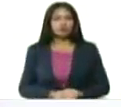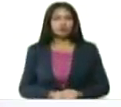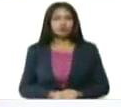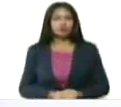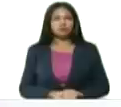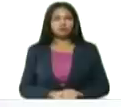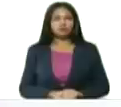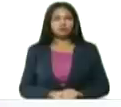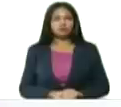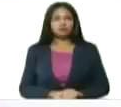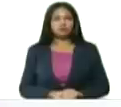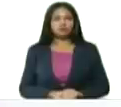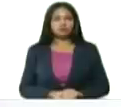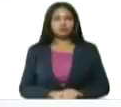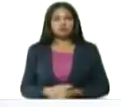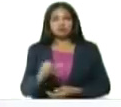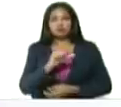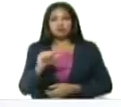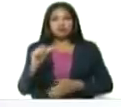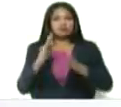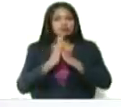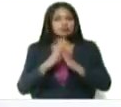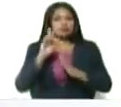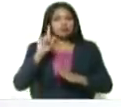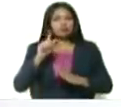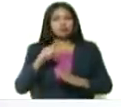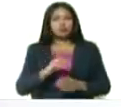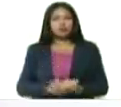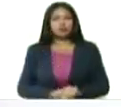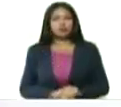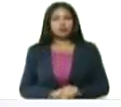Y vino precisamente la Semana Santa,